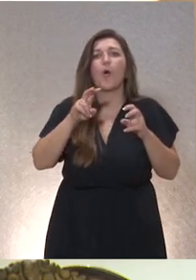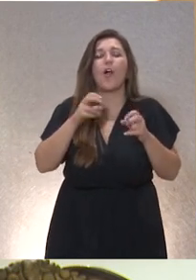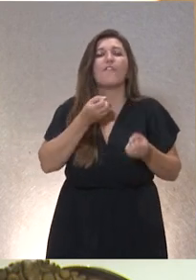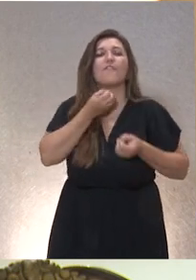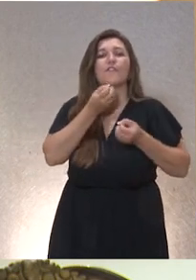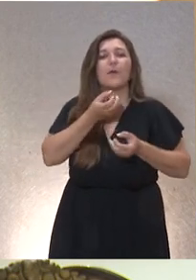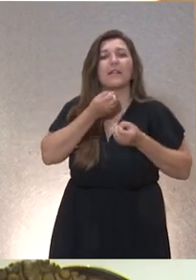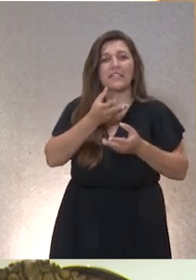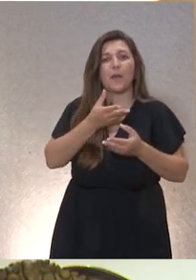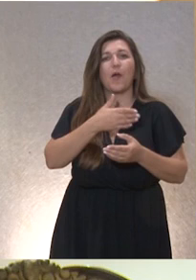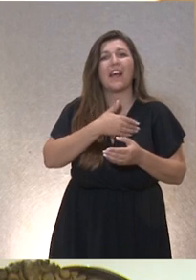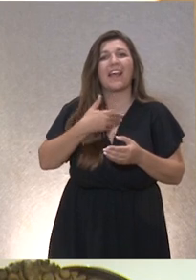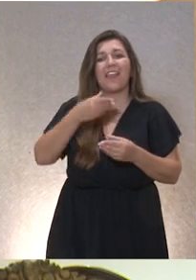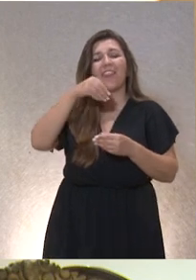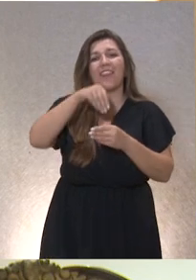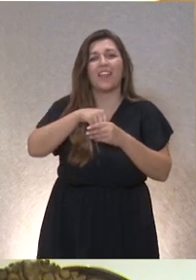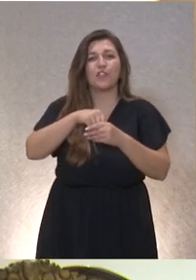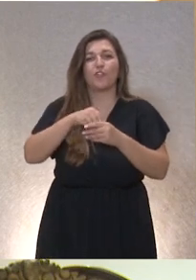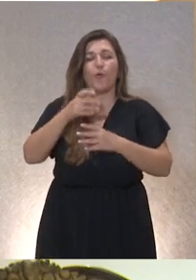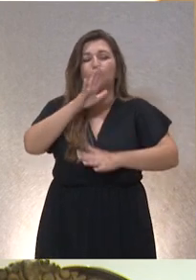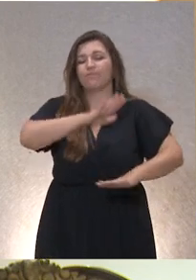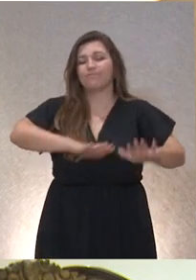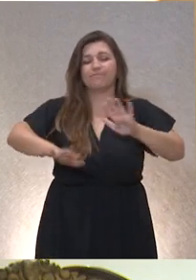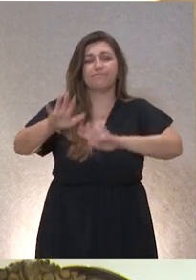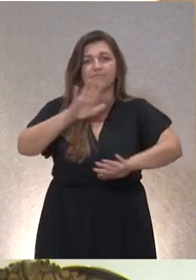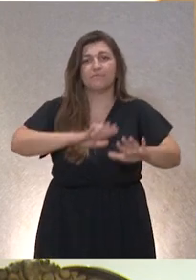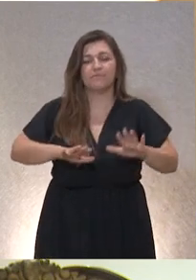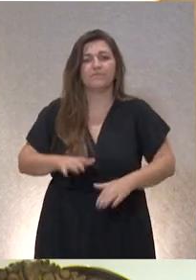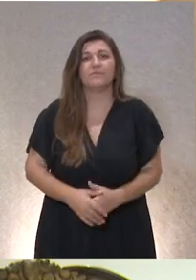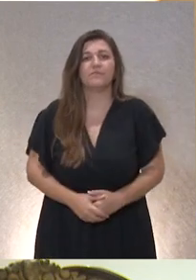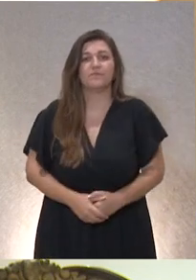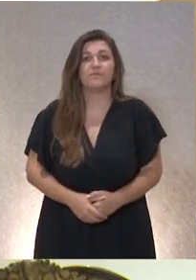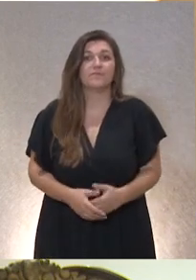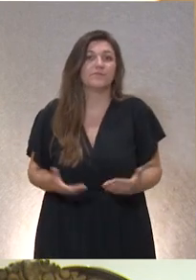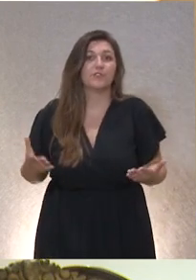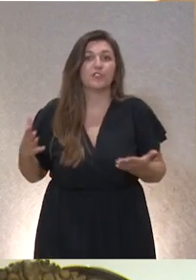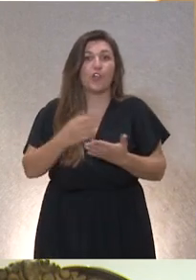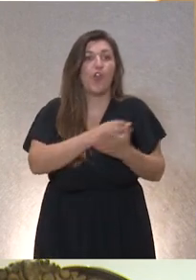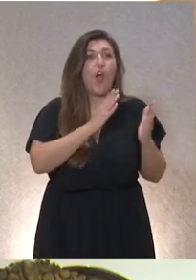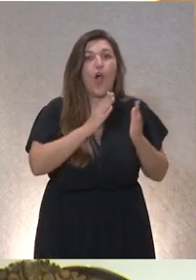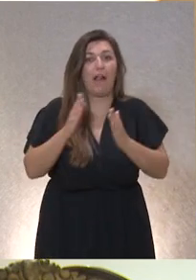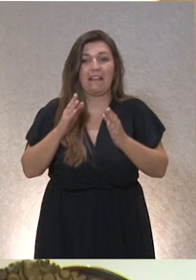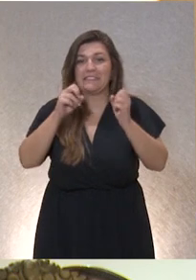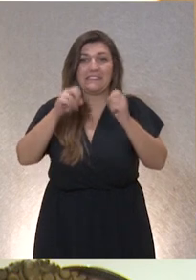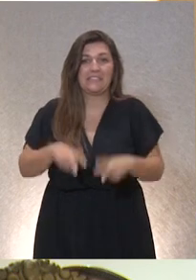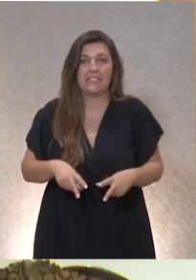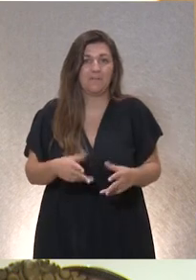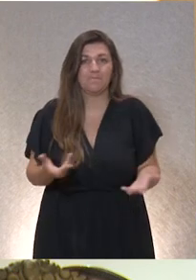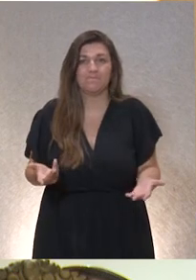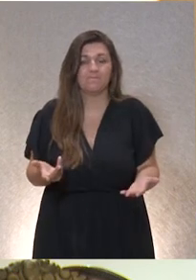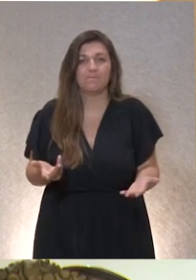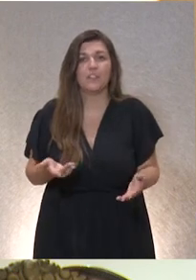introduciendo un colosal desorden Todo cambio cursa con desorden un desorden inicial la cuestión es cómo